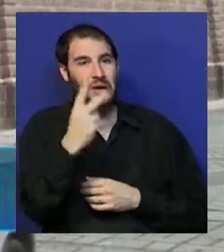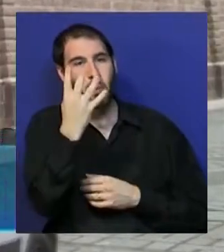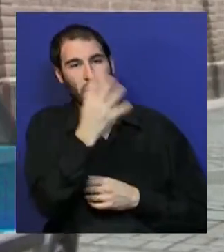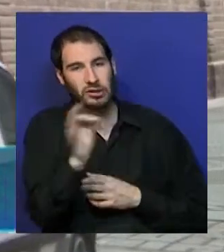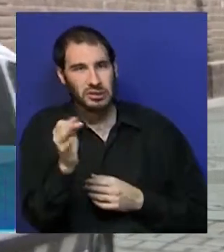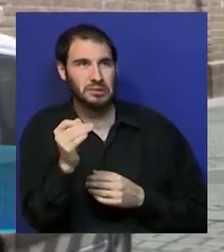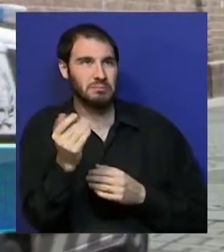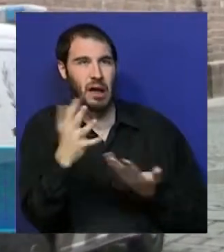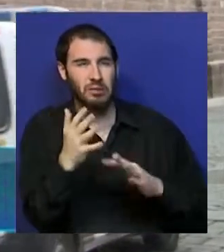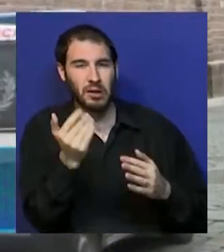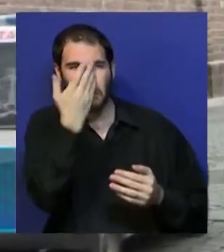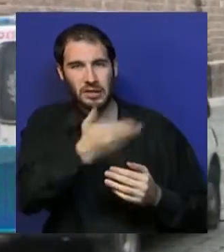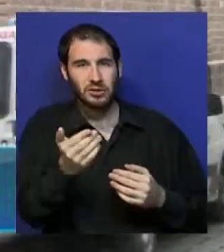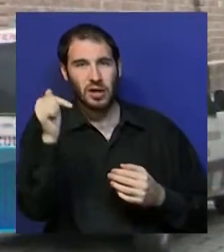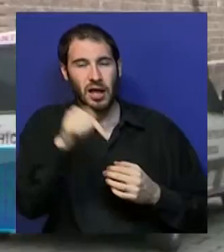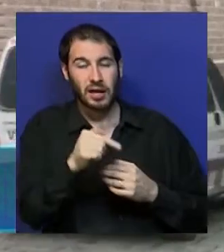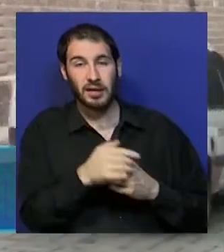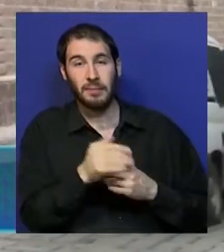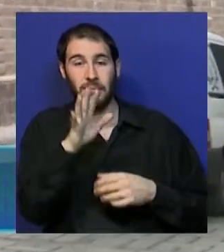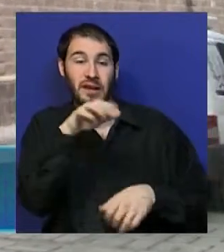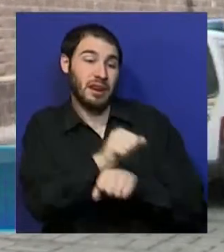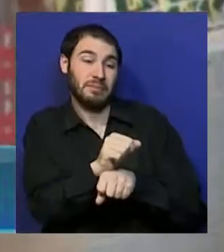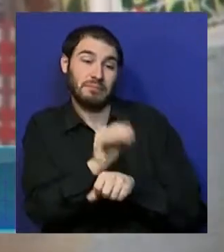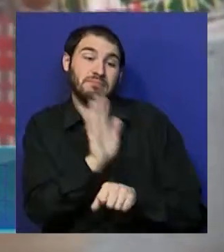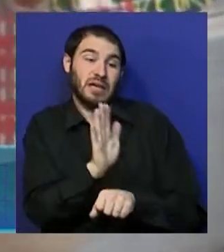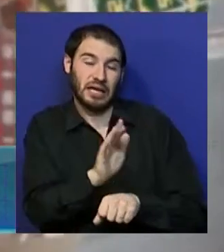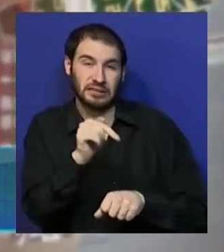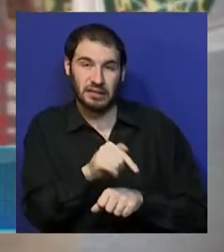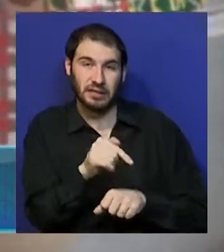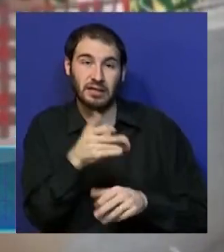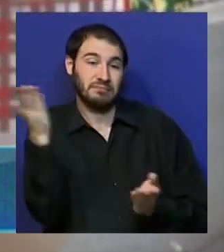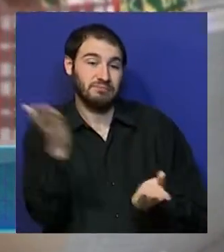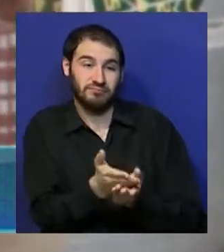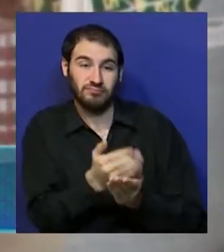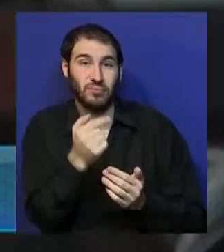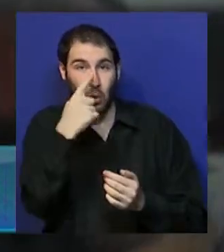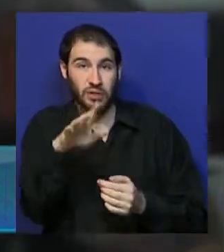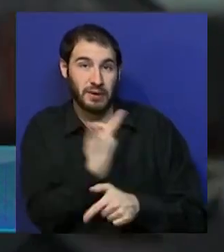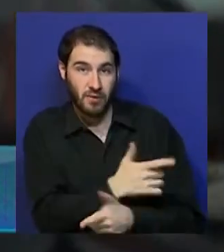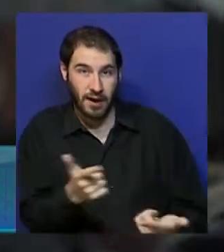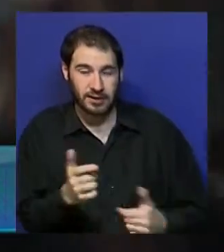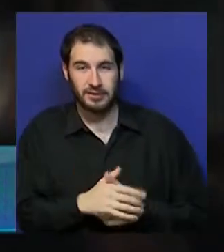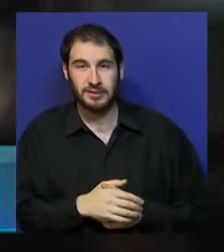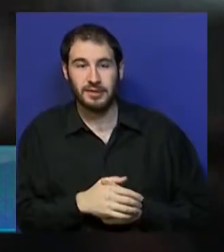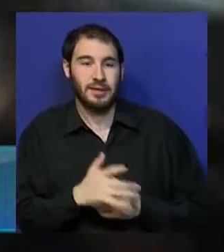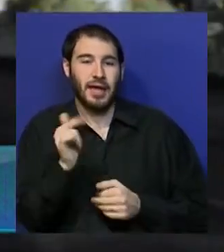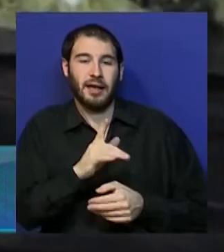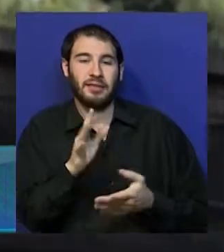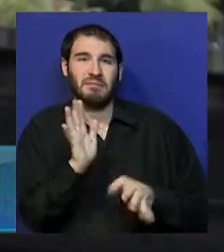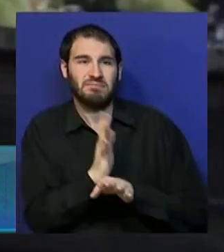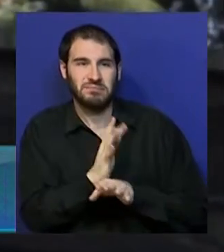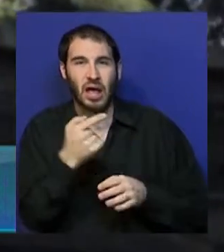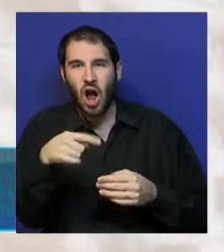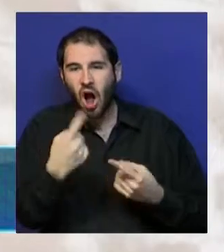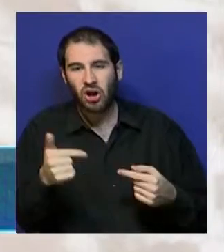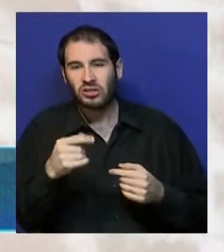1.400 y pico personas privadas de la libertad sin sentencia condenatoria, y esto no ha incidido en nada